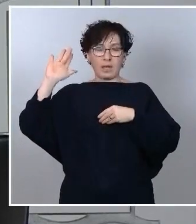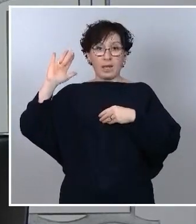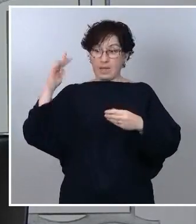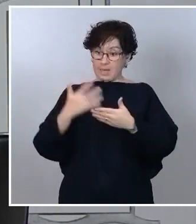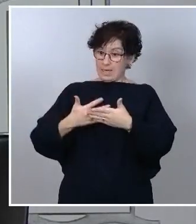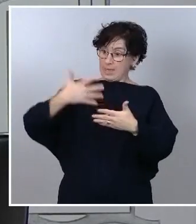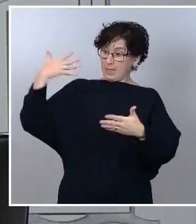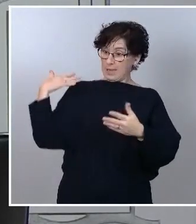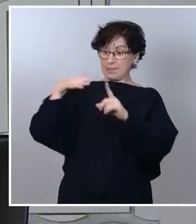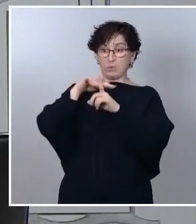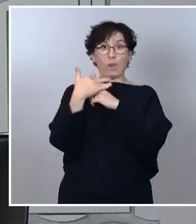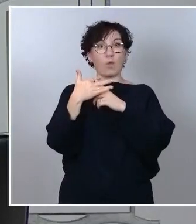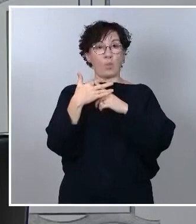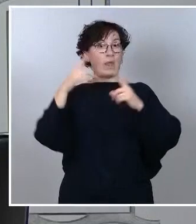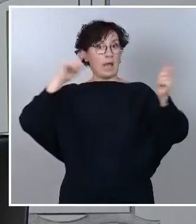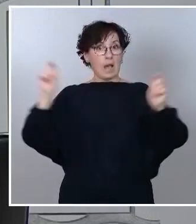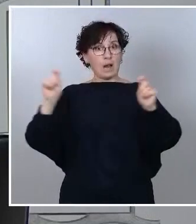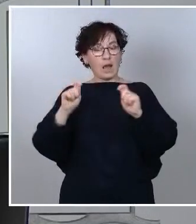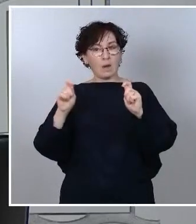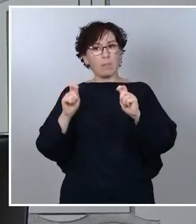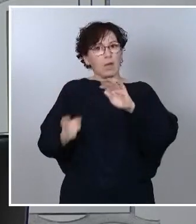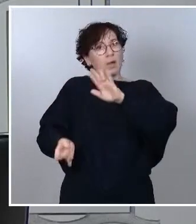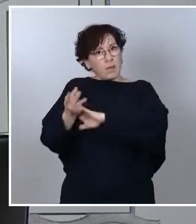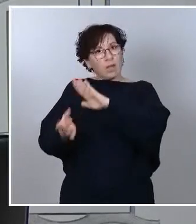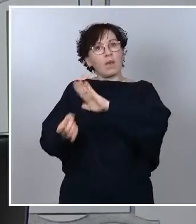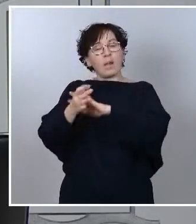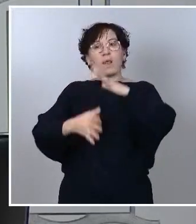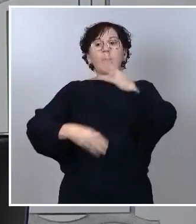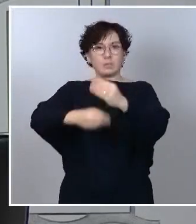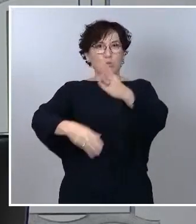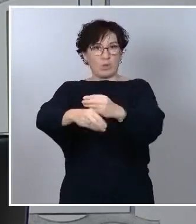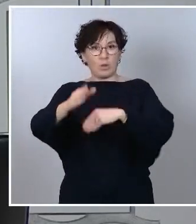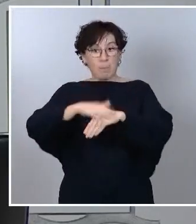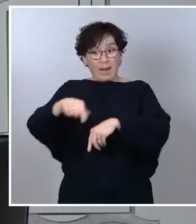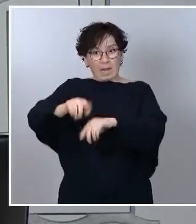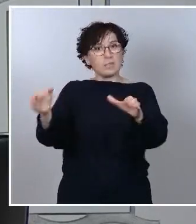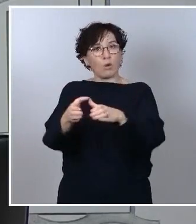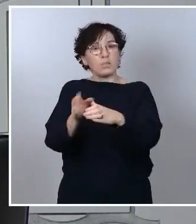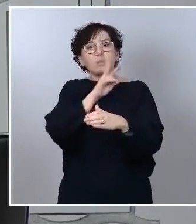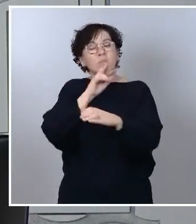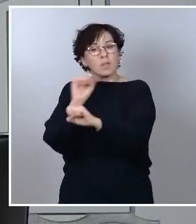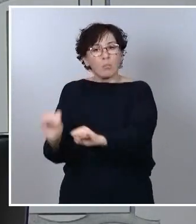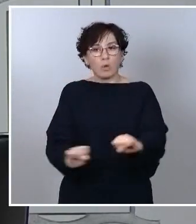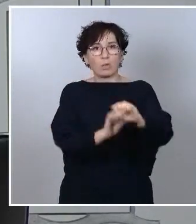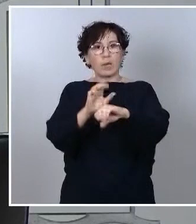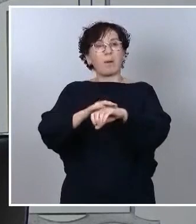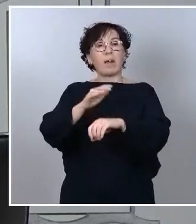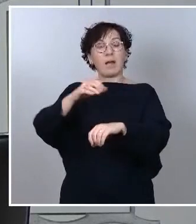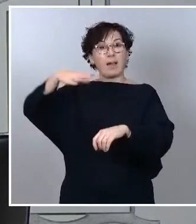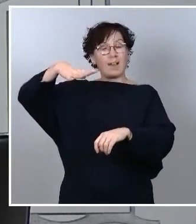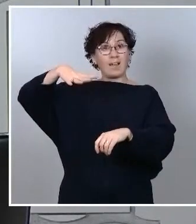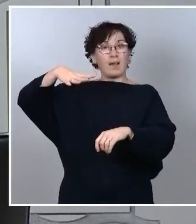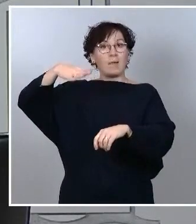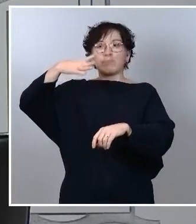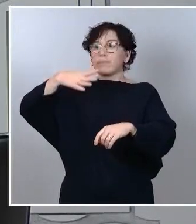alarma diferentes disposiciones para proteger a este colectivo y que no se provocarán cortes de suministro o dificultad en el acceso